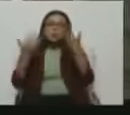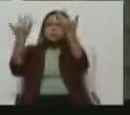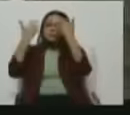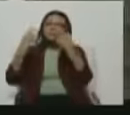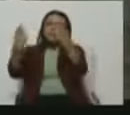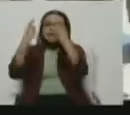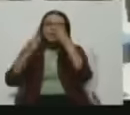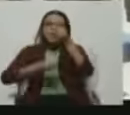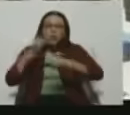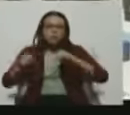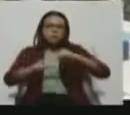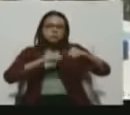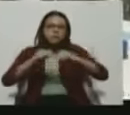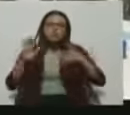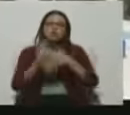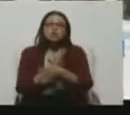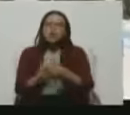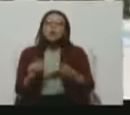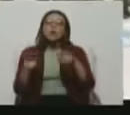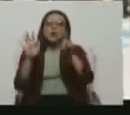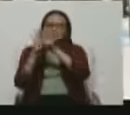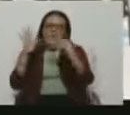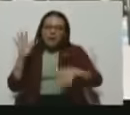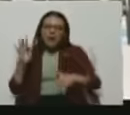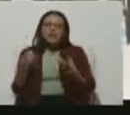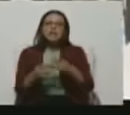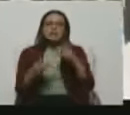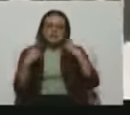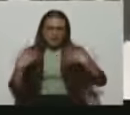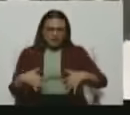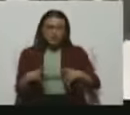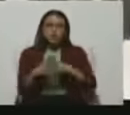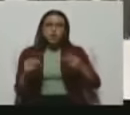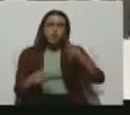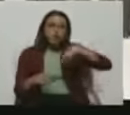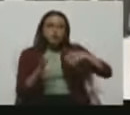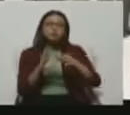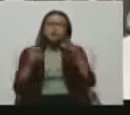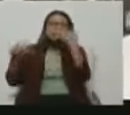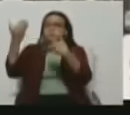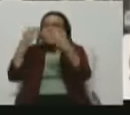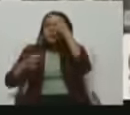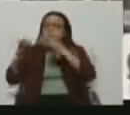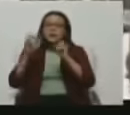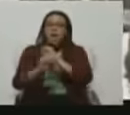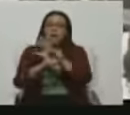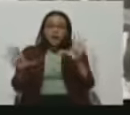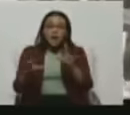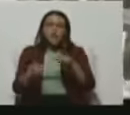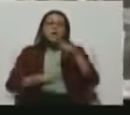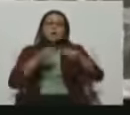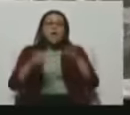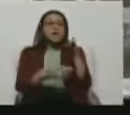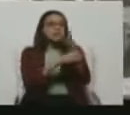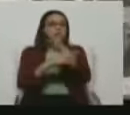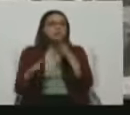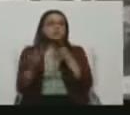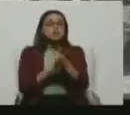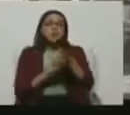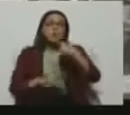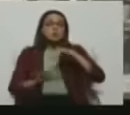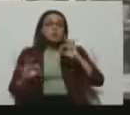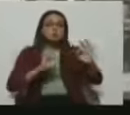electorales, delitos electorales, derechos humanos, entre otros, y haber participado en la seguridad de la feria electoral y simulacro